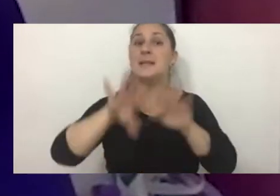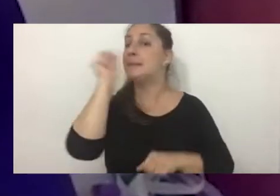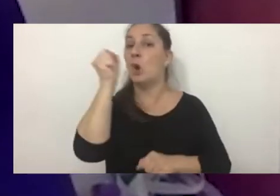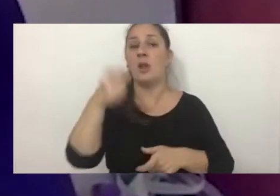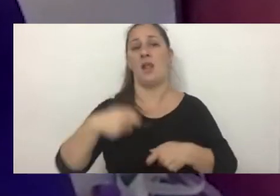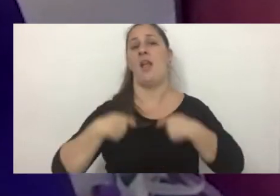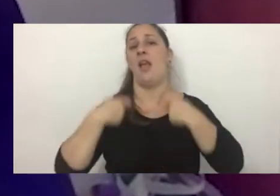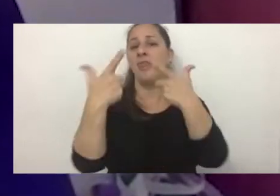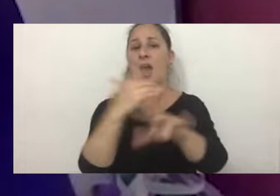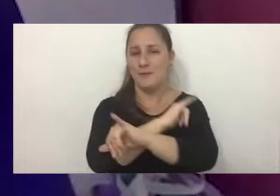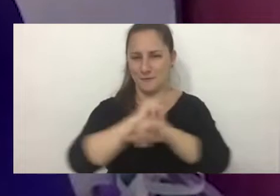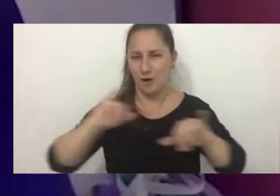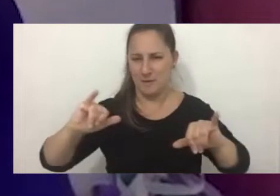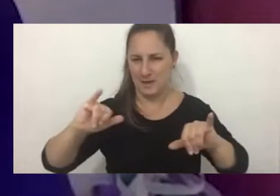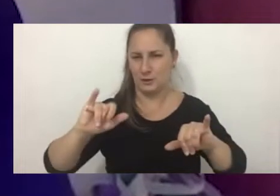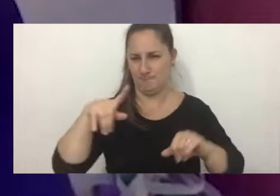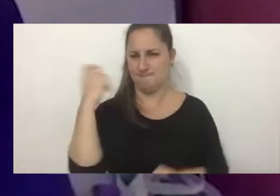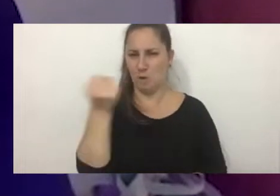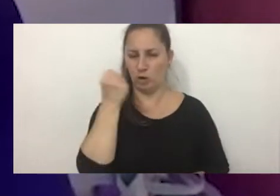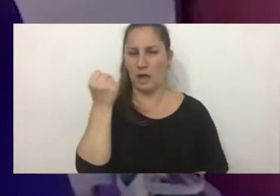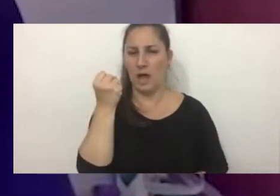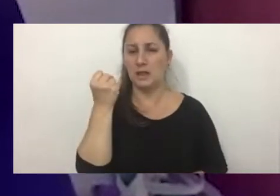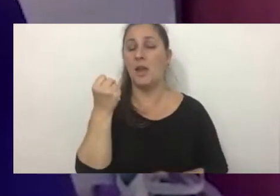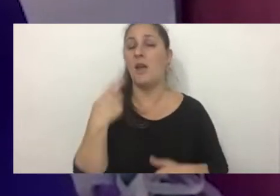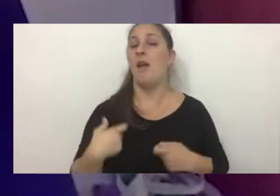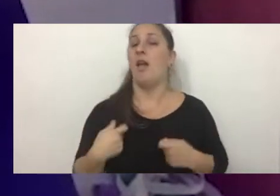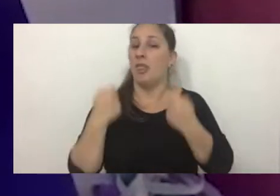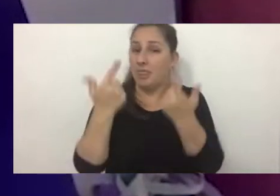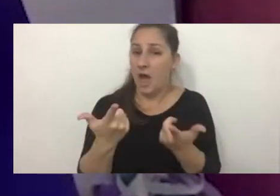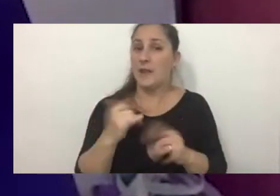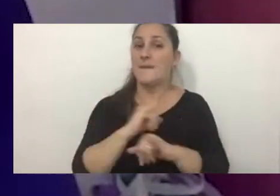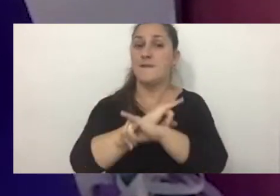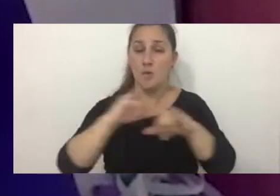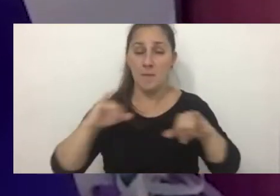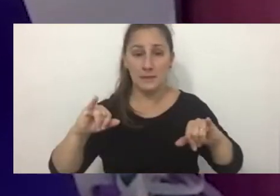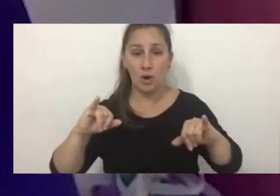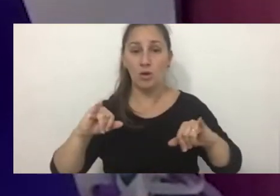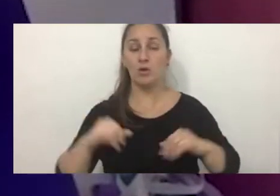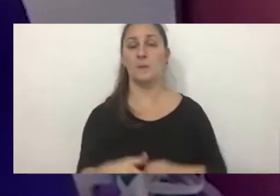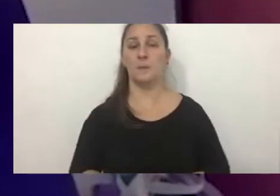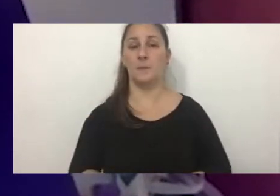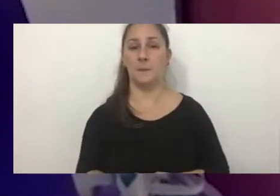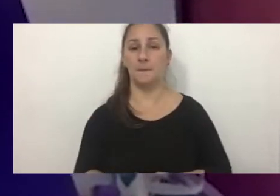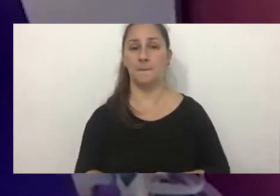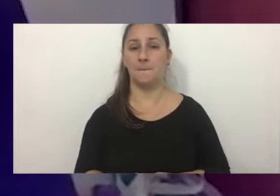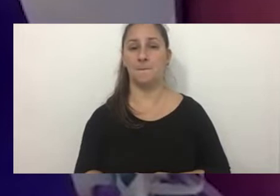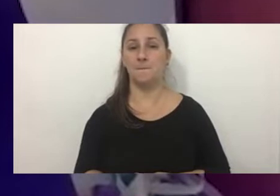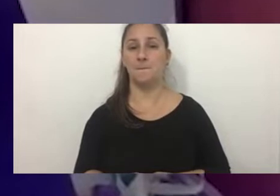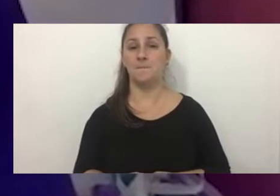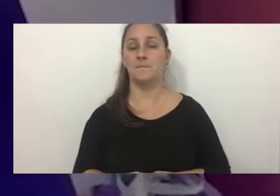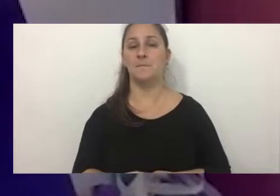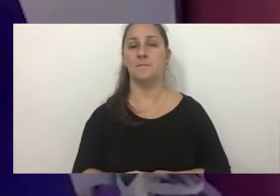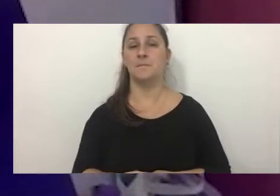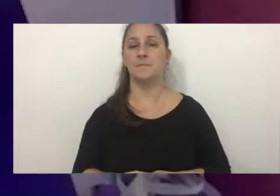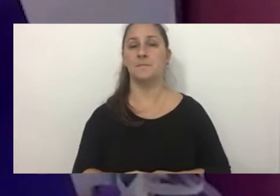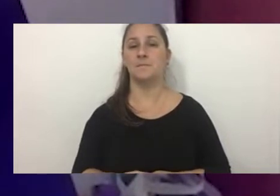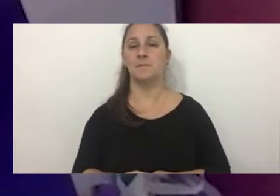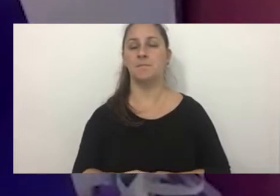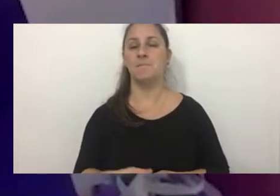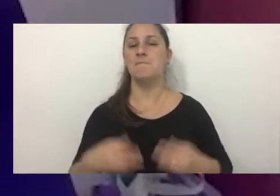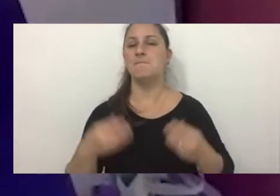surge alguna consulta, alguna pregunta o lo que fuera, obviamente vamos a tratar este,